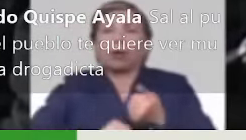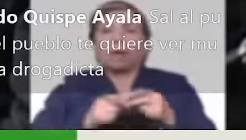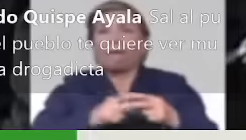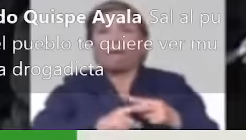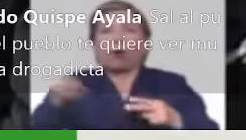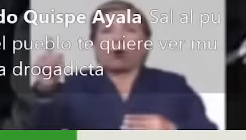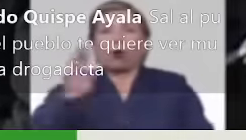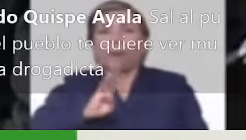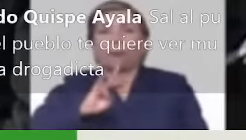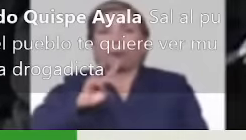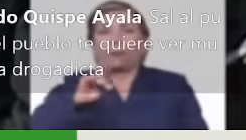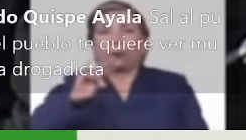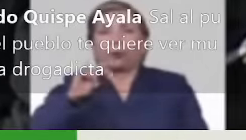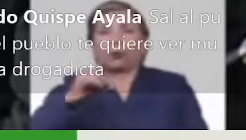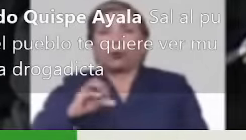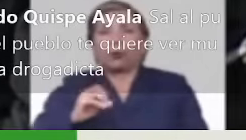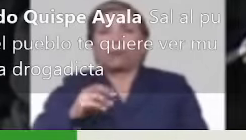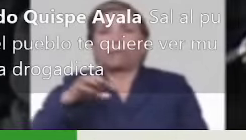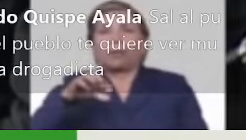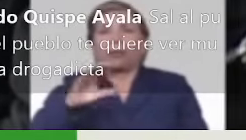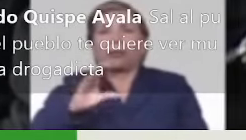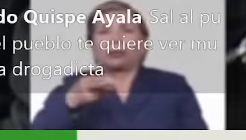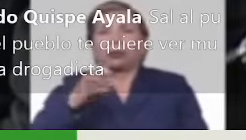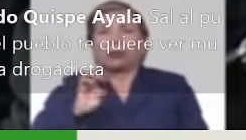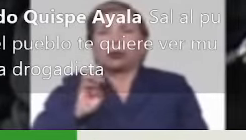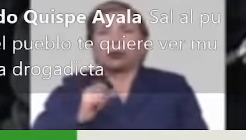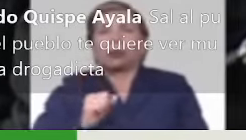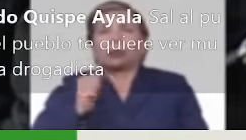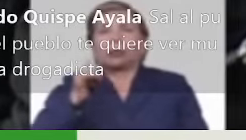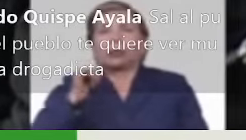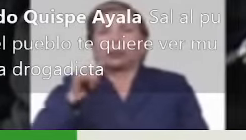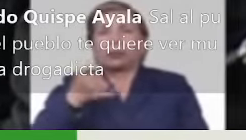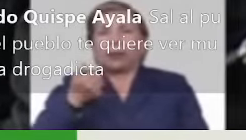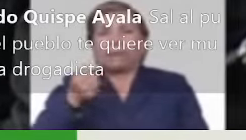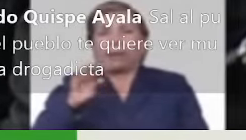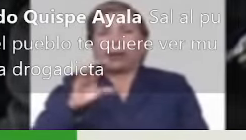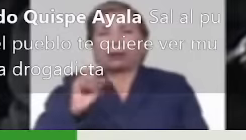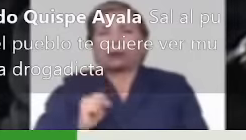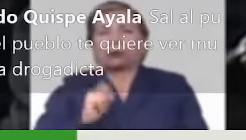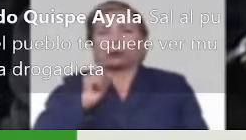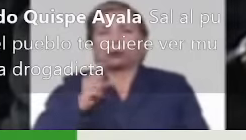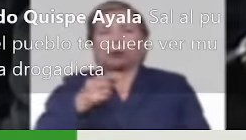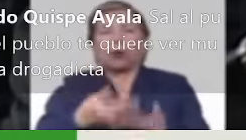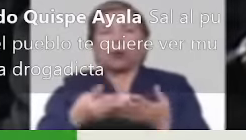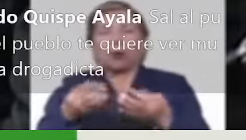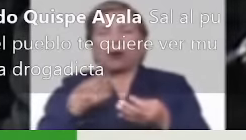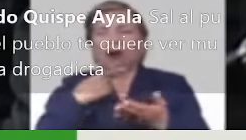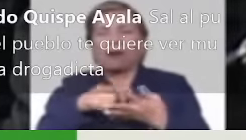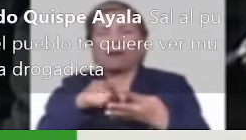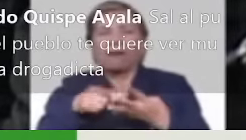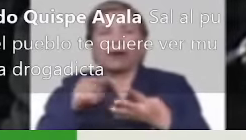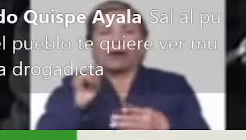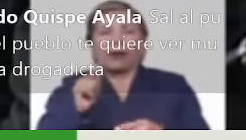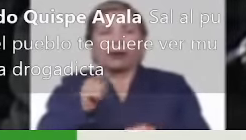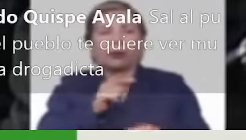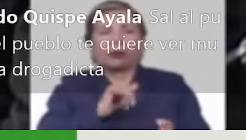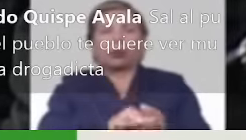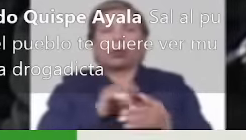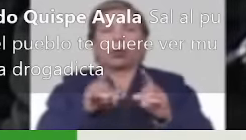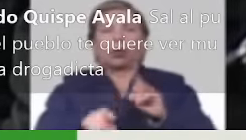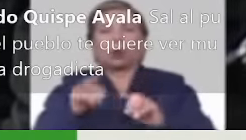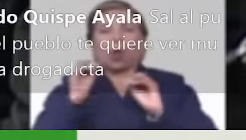de Bruno Pacheco y sus sobrinos Fray Vázquez y Jean Marco Castillo. Tomando como referencia ello, en